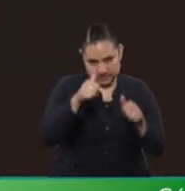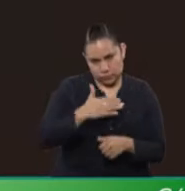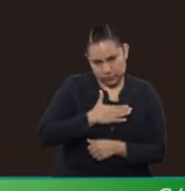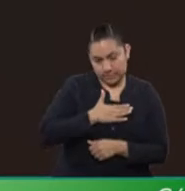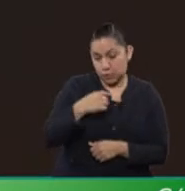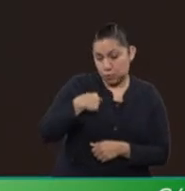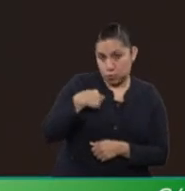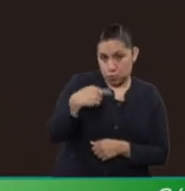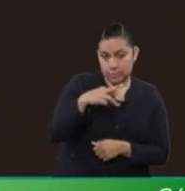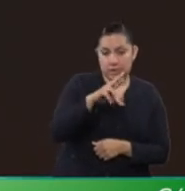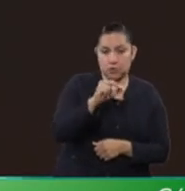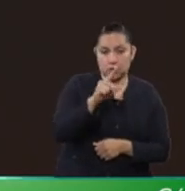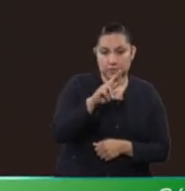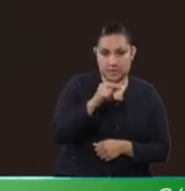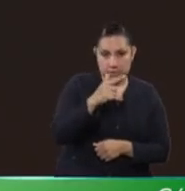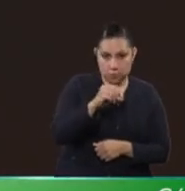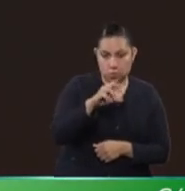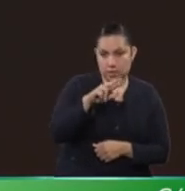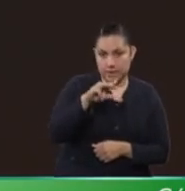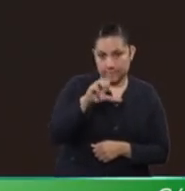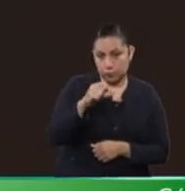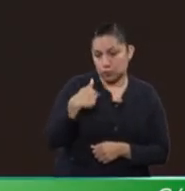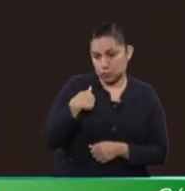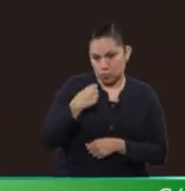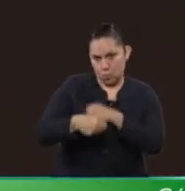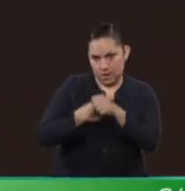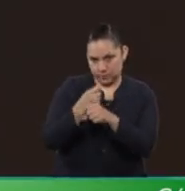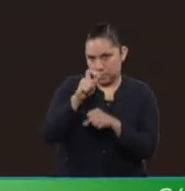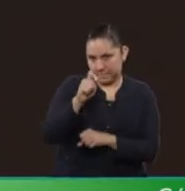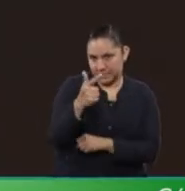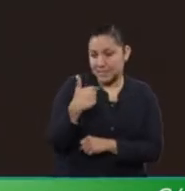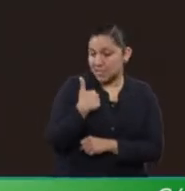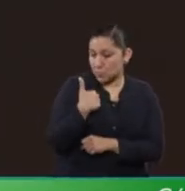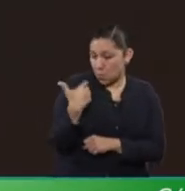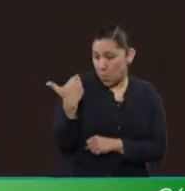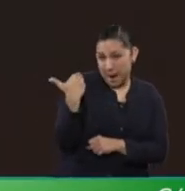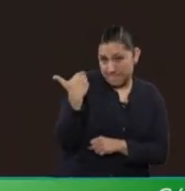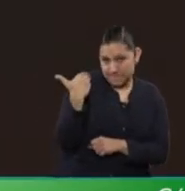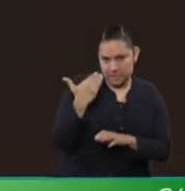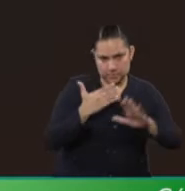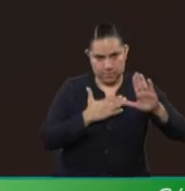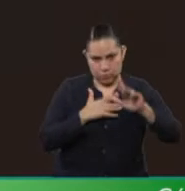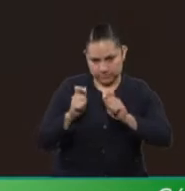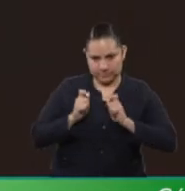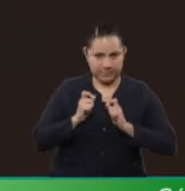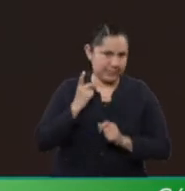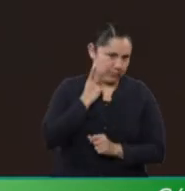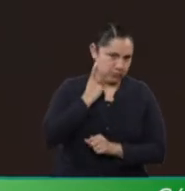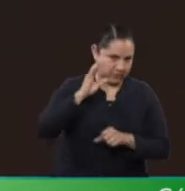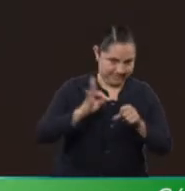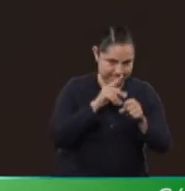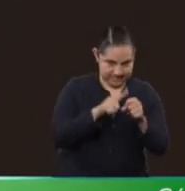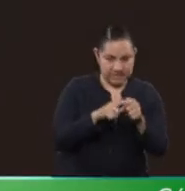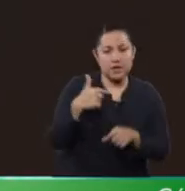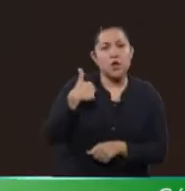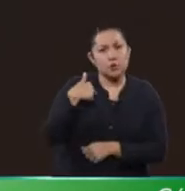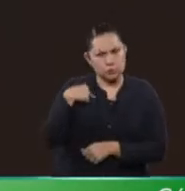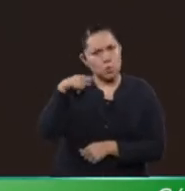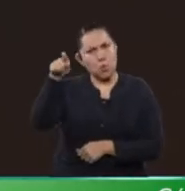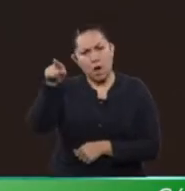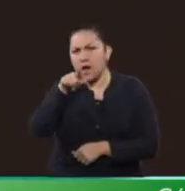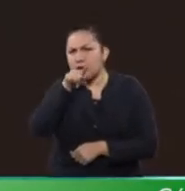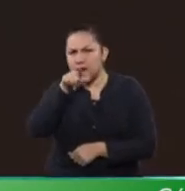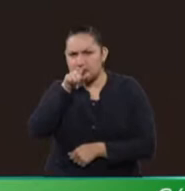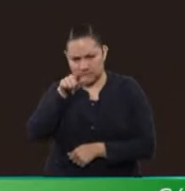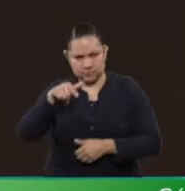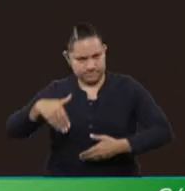Ramos tengo 27 años tomé protesta Hace unas horas como diputado federal so y llego a este recinto